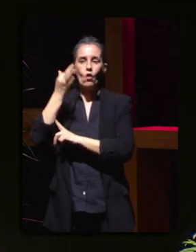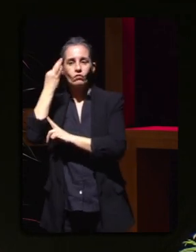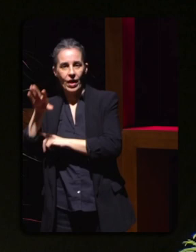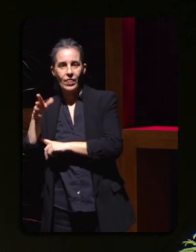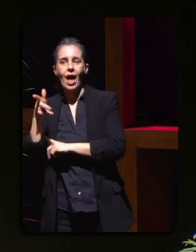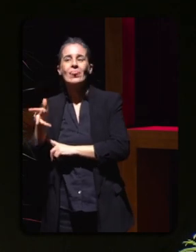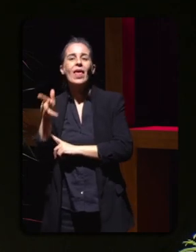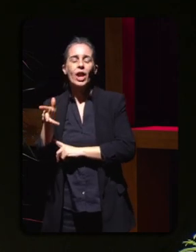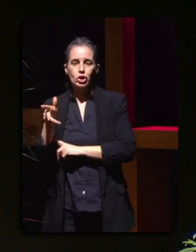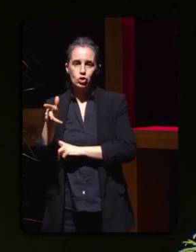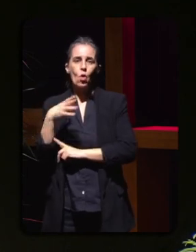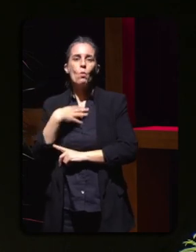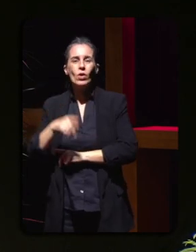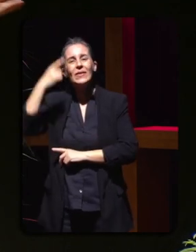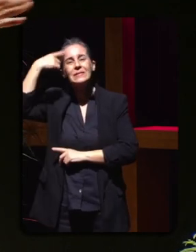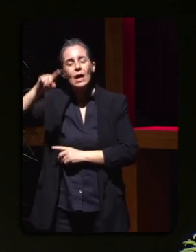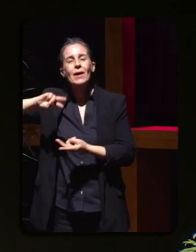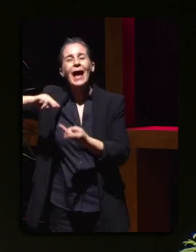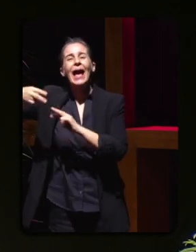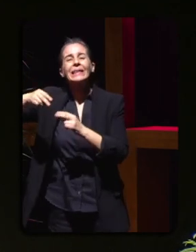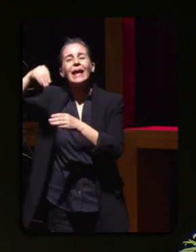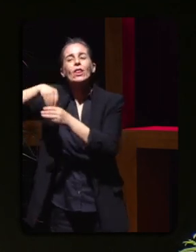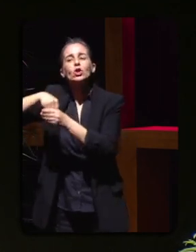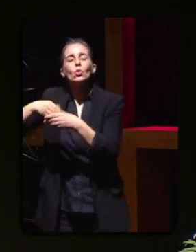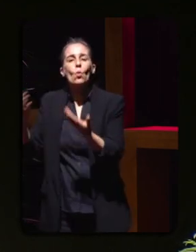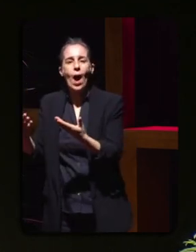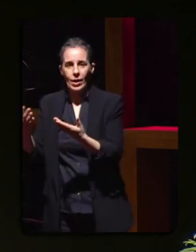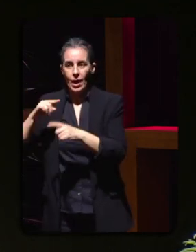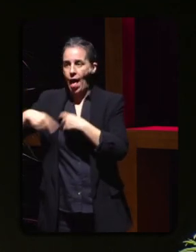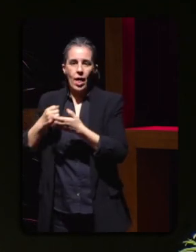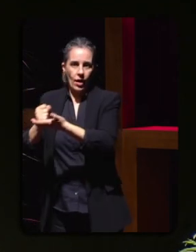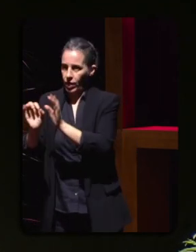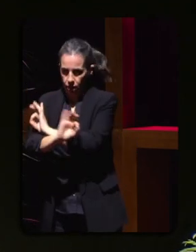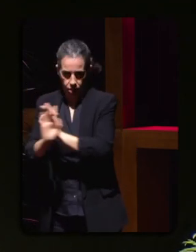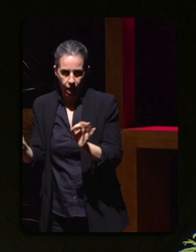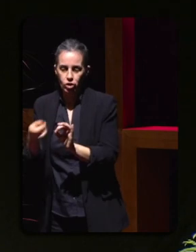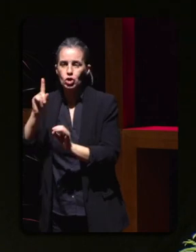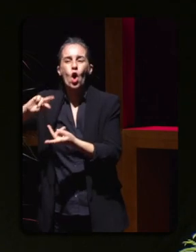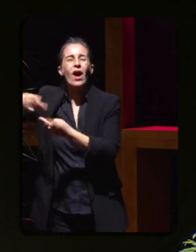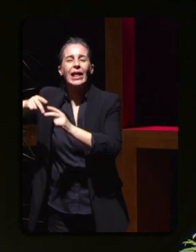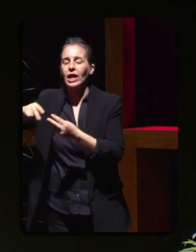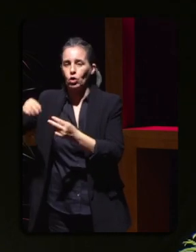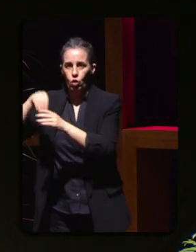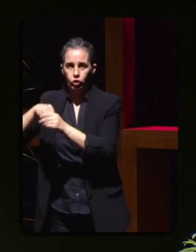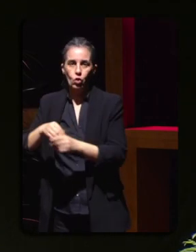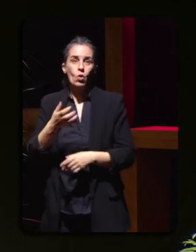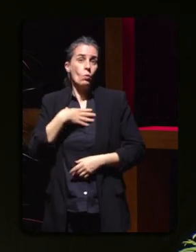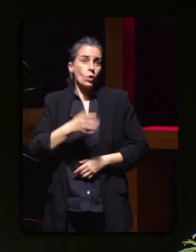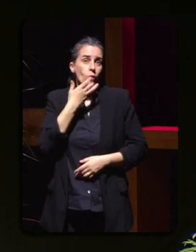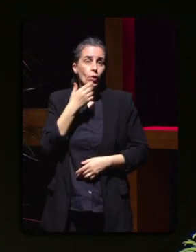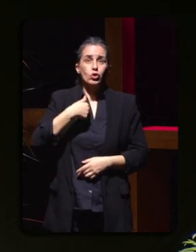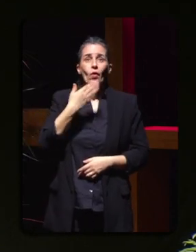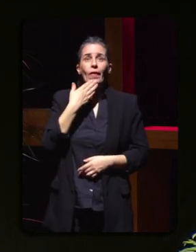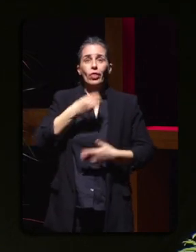otros países el derecho de poder conocer su origen genético nada más O sea ni herencia ni nada Pero puedes preguntar a los 18 Oye yo de dónde vengo Bueno